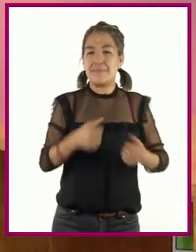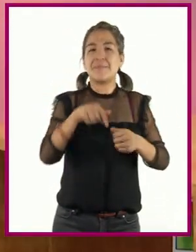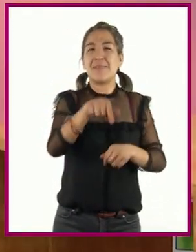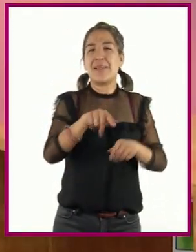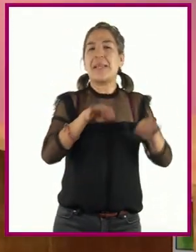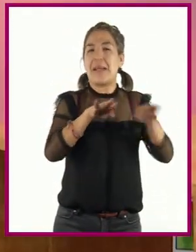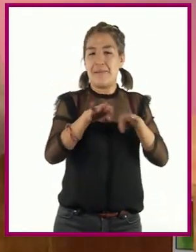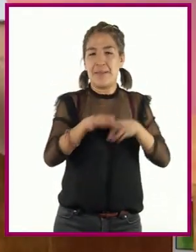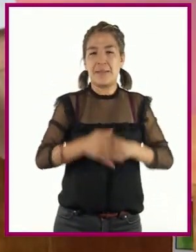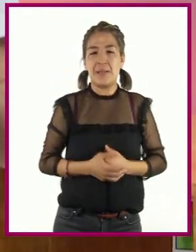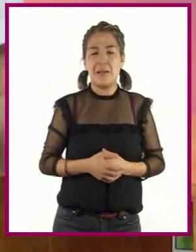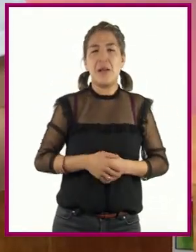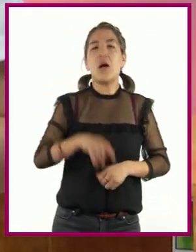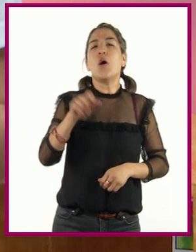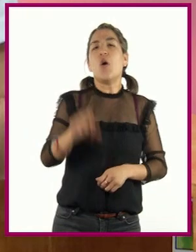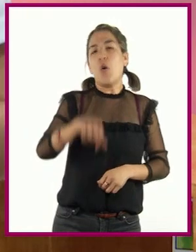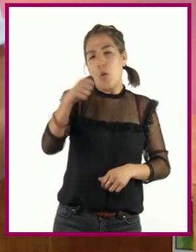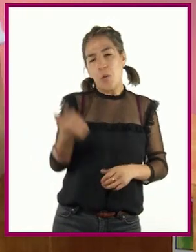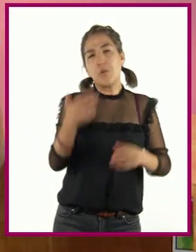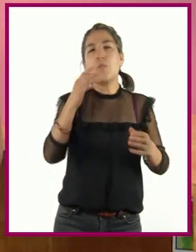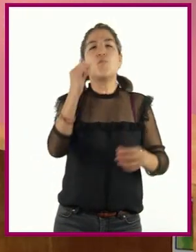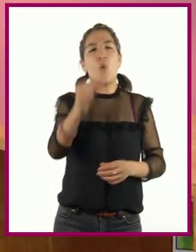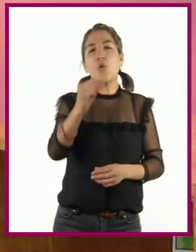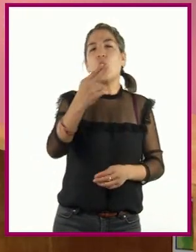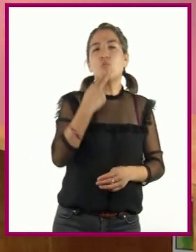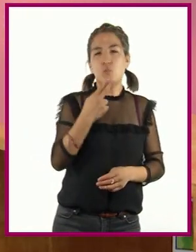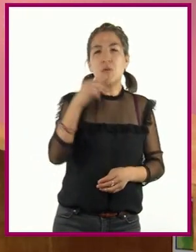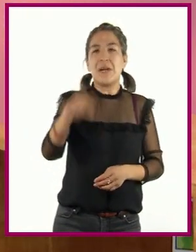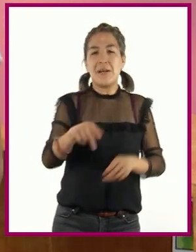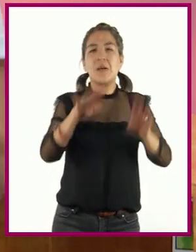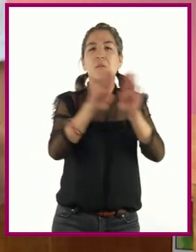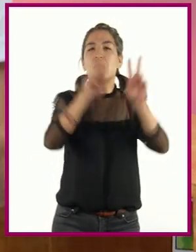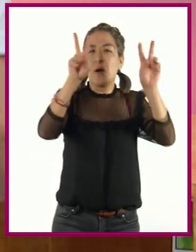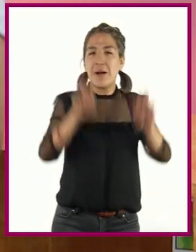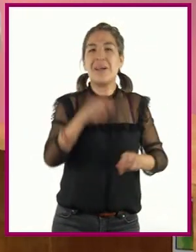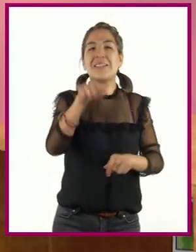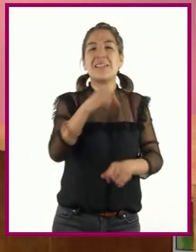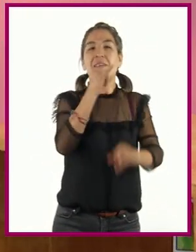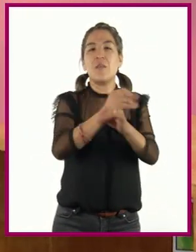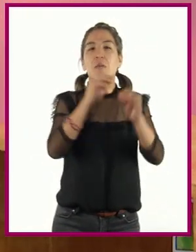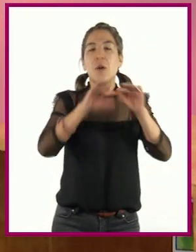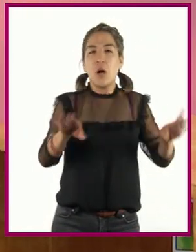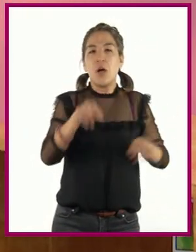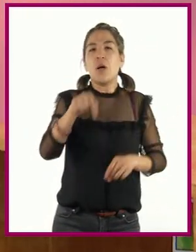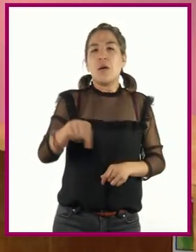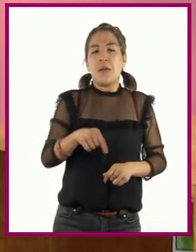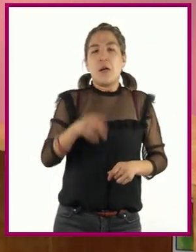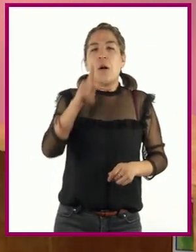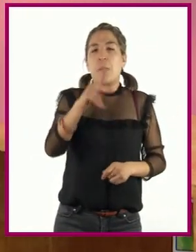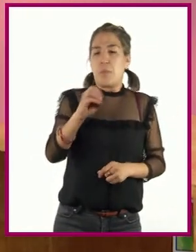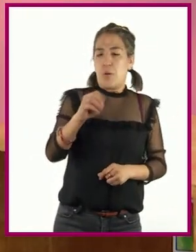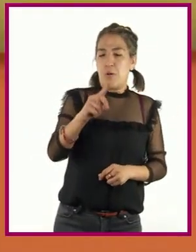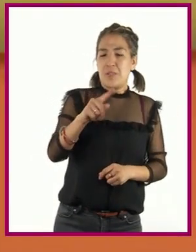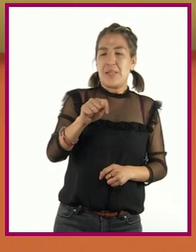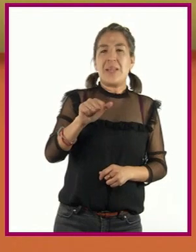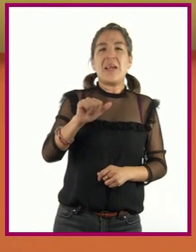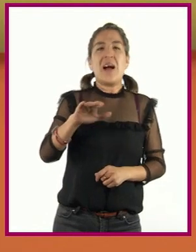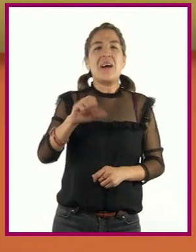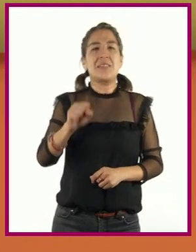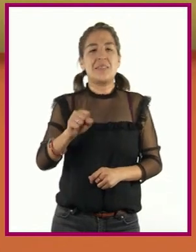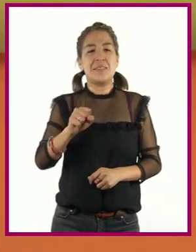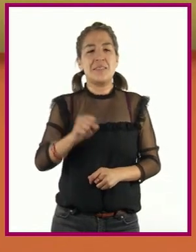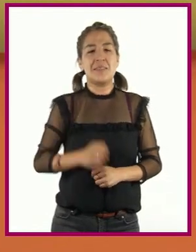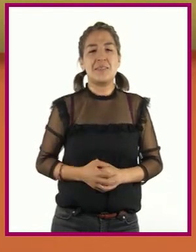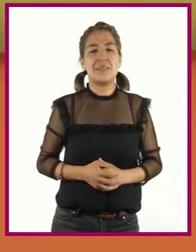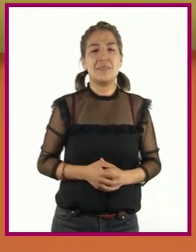que hablamos de fuentes no tan comunes o trilladas, se me ocurre la búsqueda de información en un podcast. ¿Qué le parece? Muy